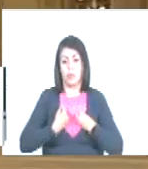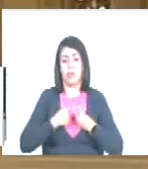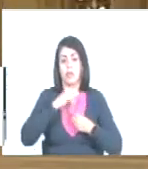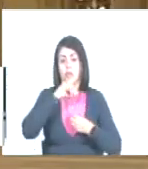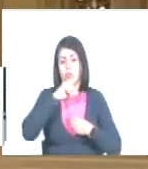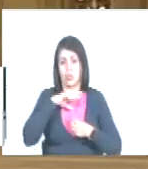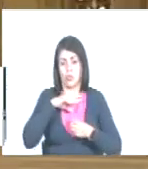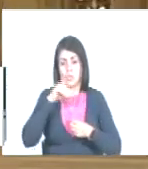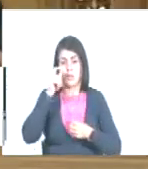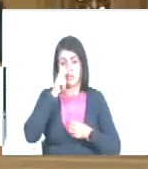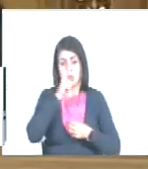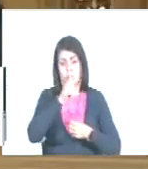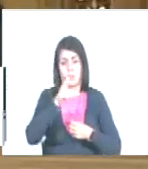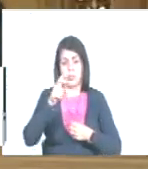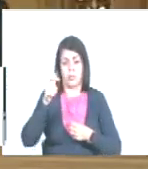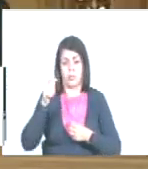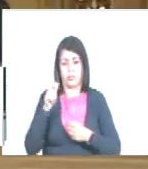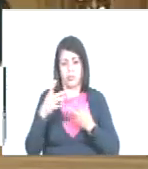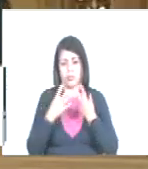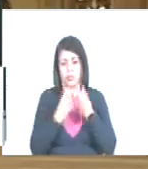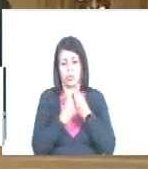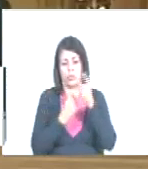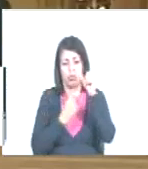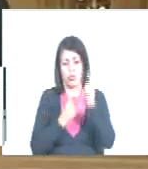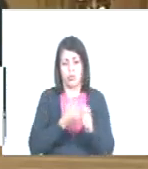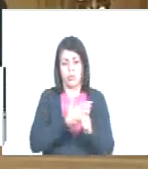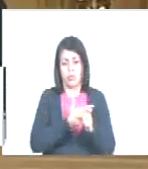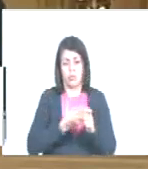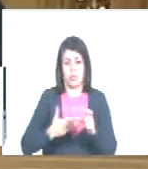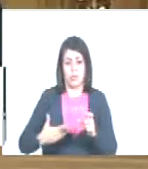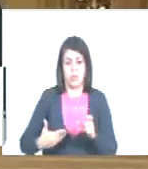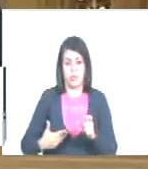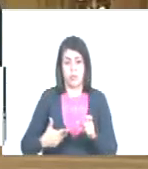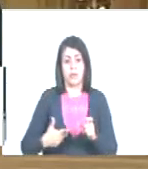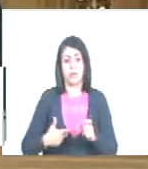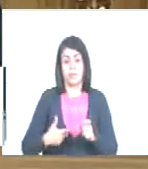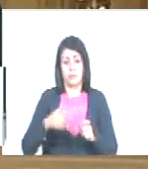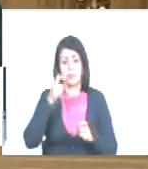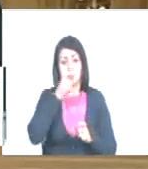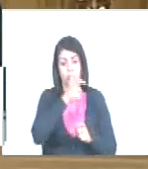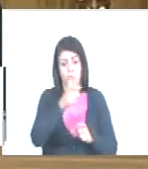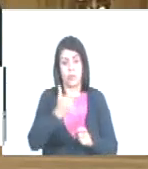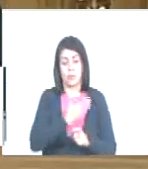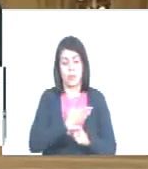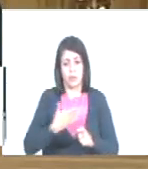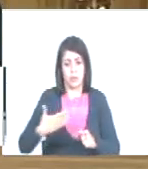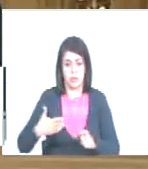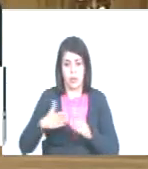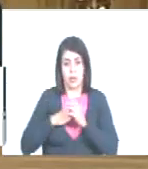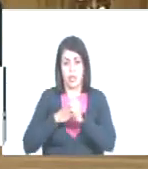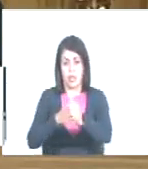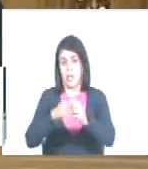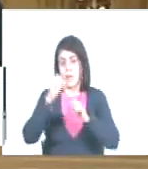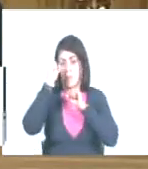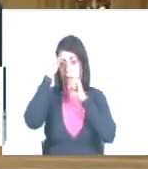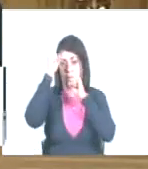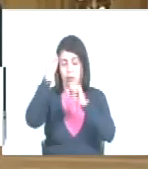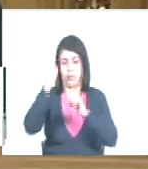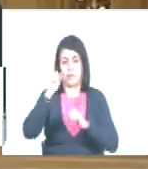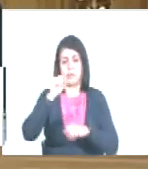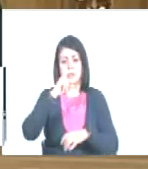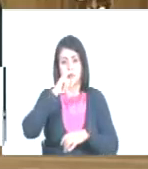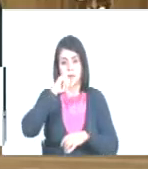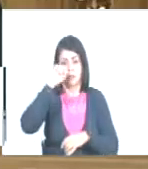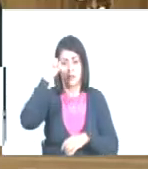Victoria Popular, que junto al compañero presidente Pueblo, el presidente conductor de Victoria,